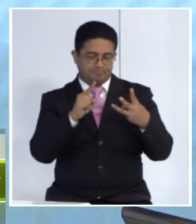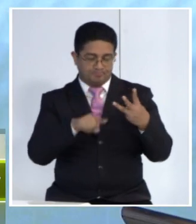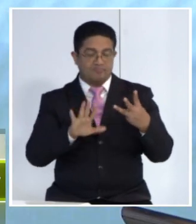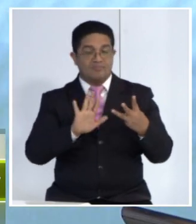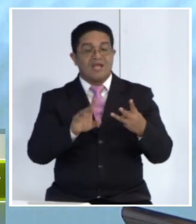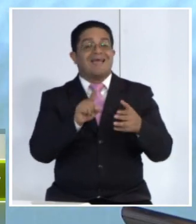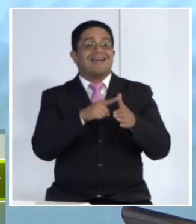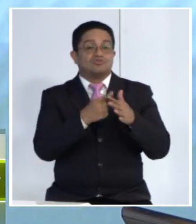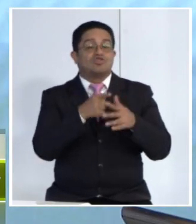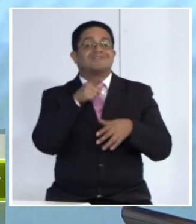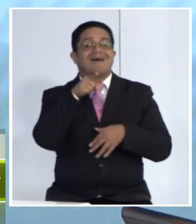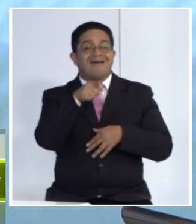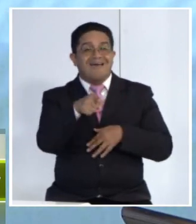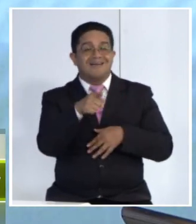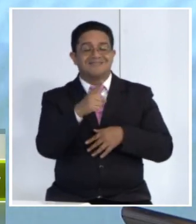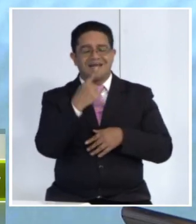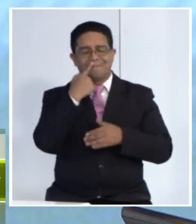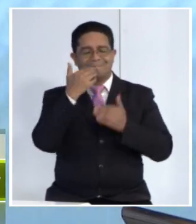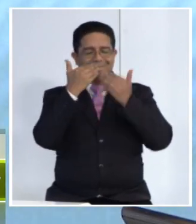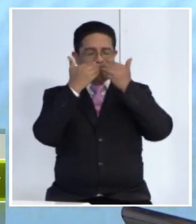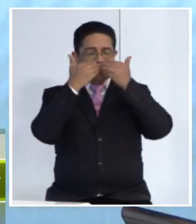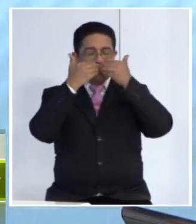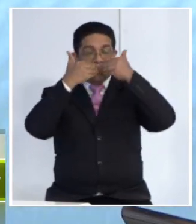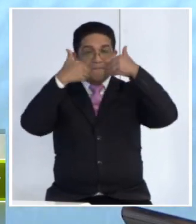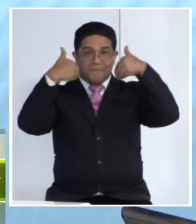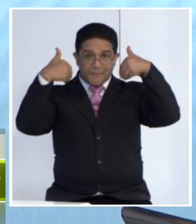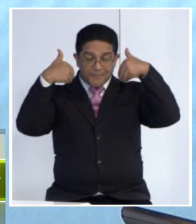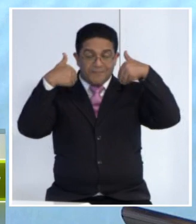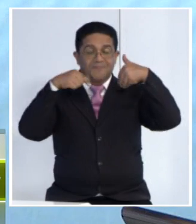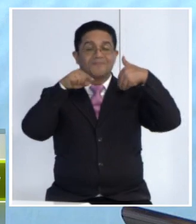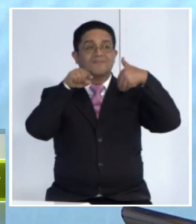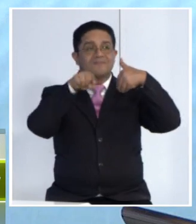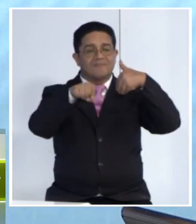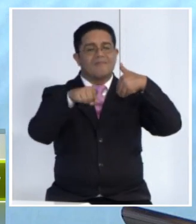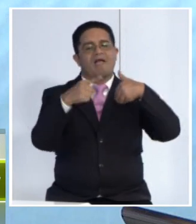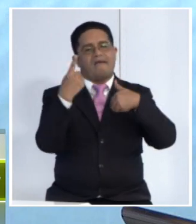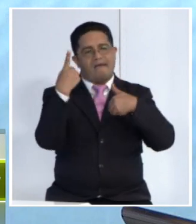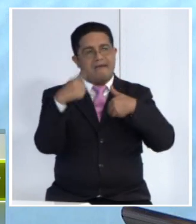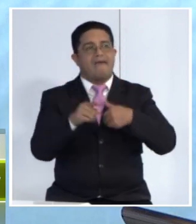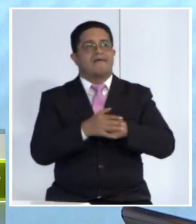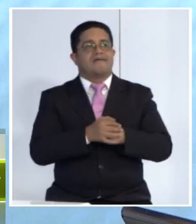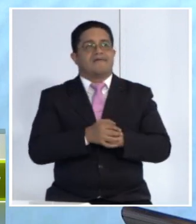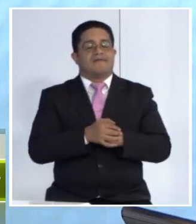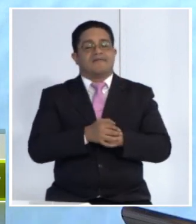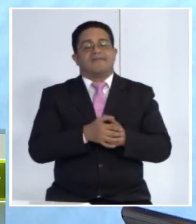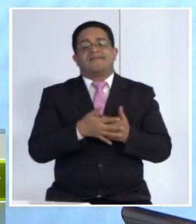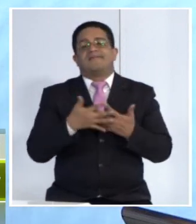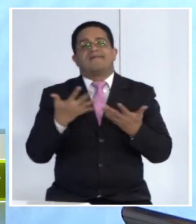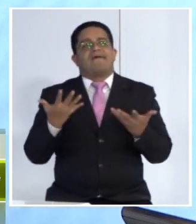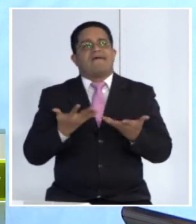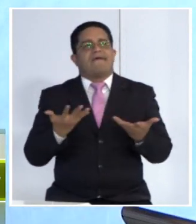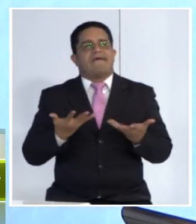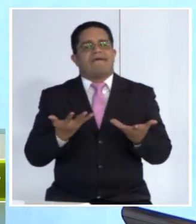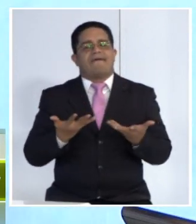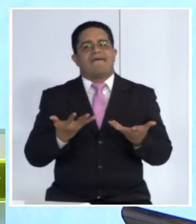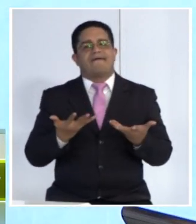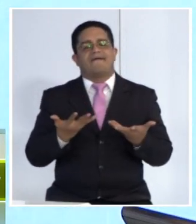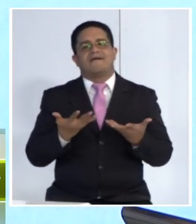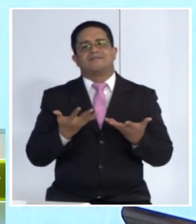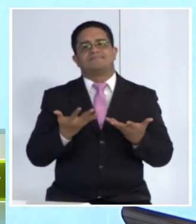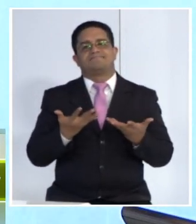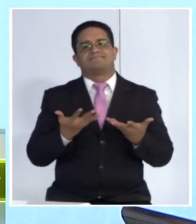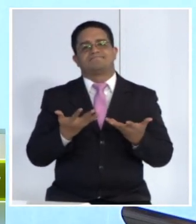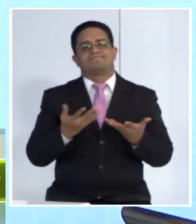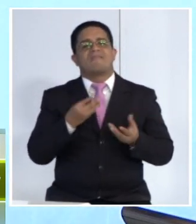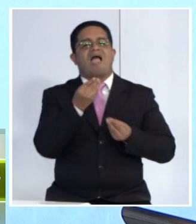queda esa división anatómica que puede no solo afectar